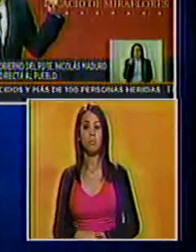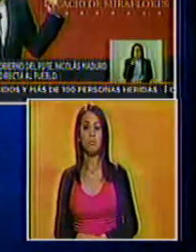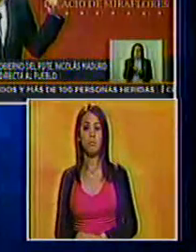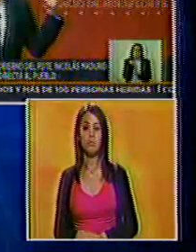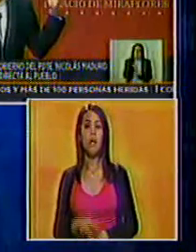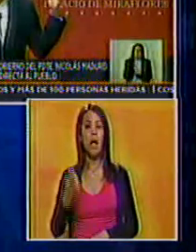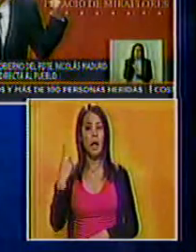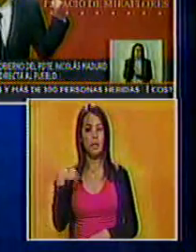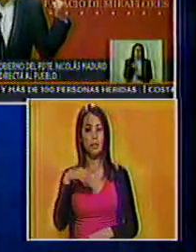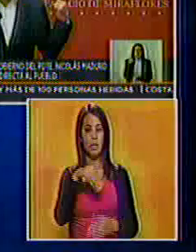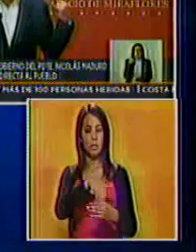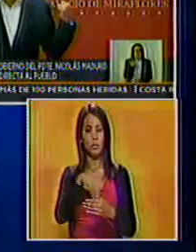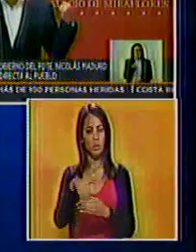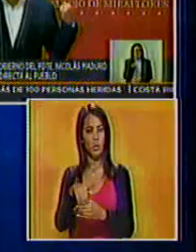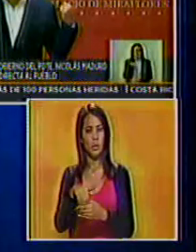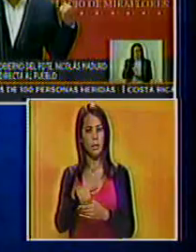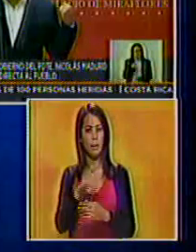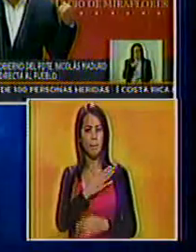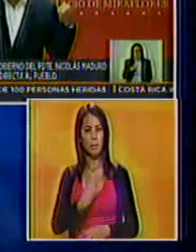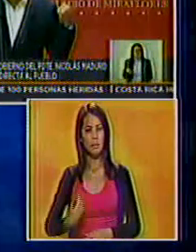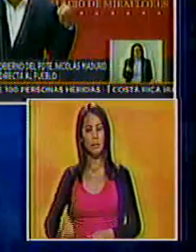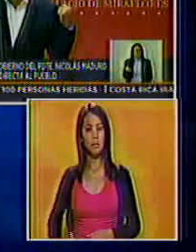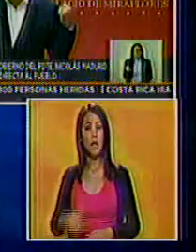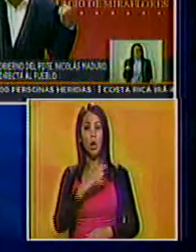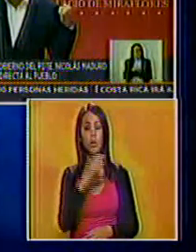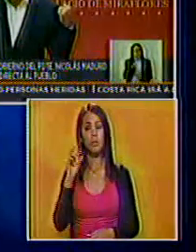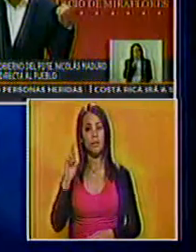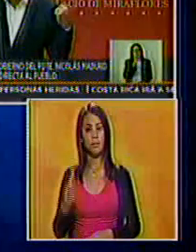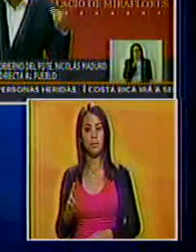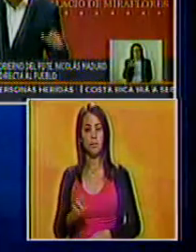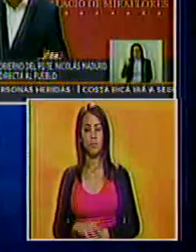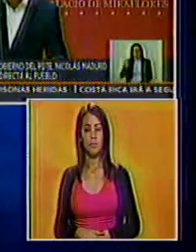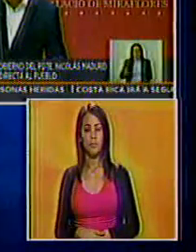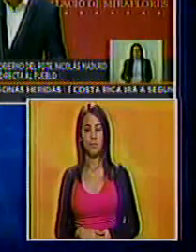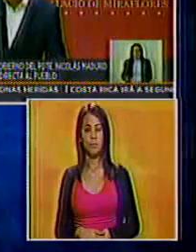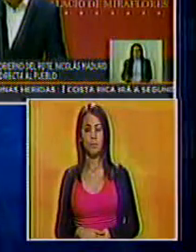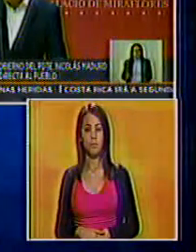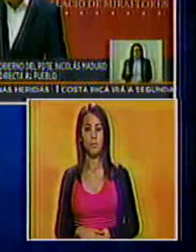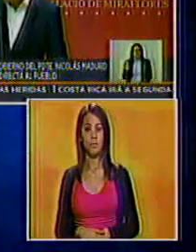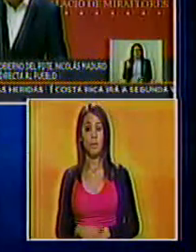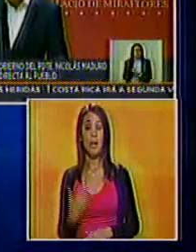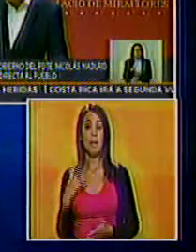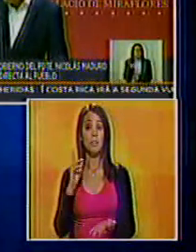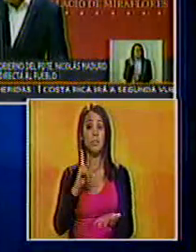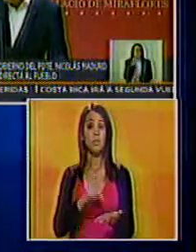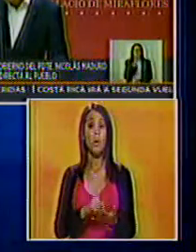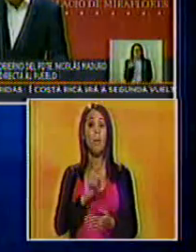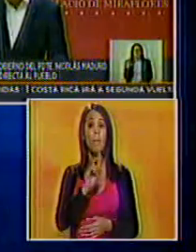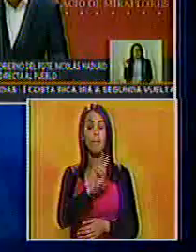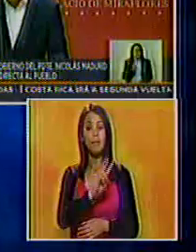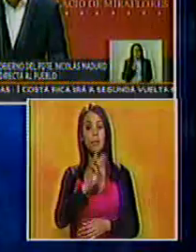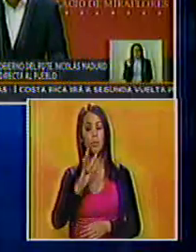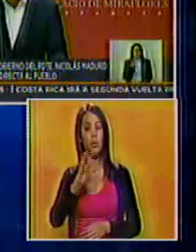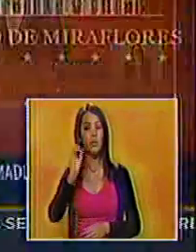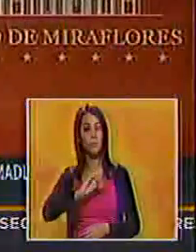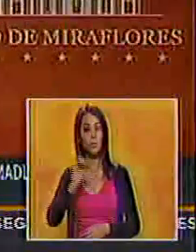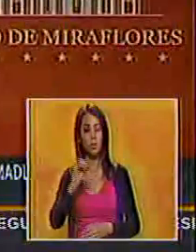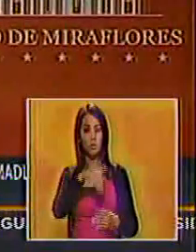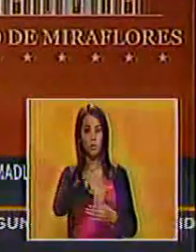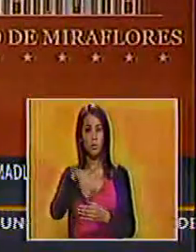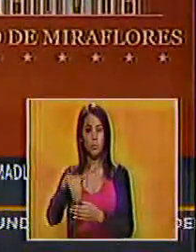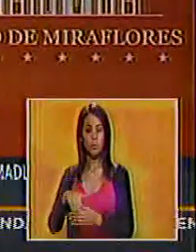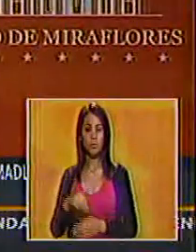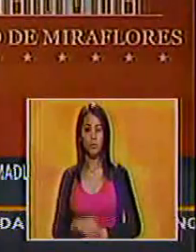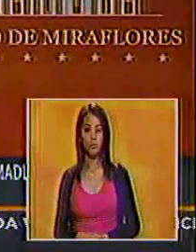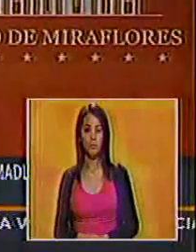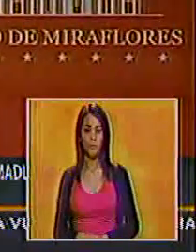Ayer tuvimos elecciones presidenciales en Costa Rica. El que llegó primero con el 24% de los votos, Liz. Eso es